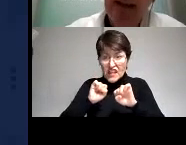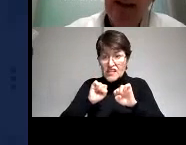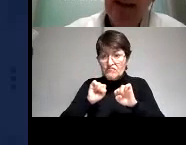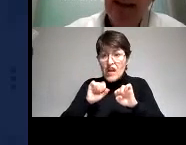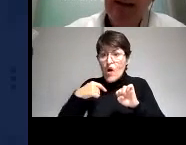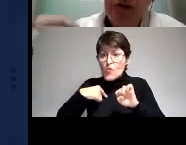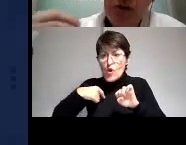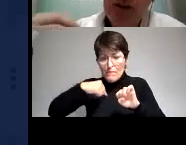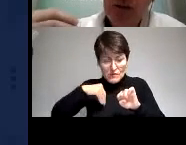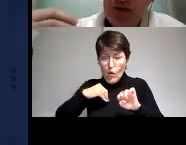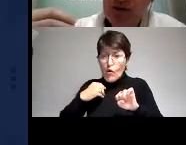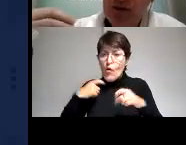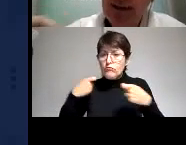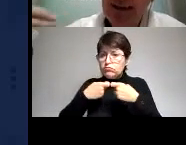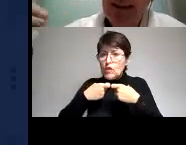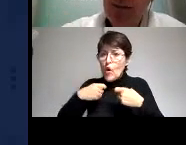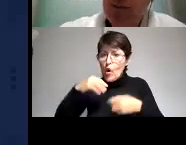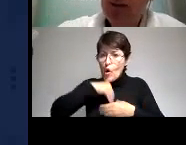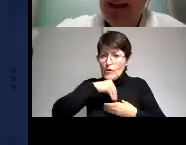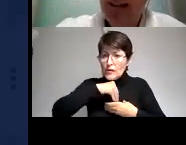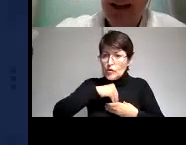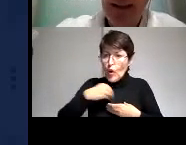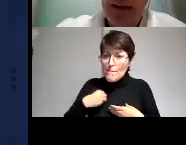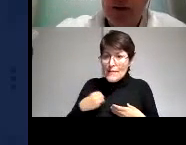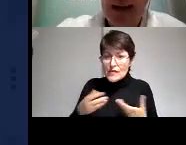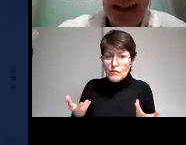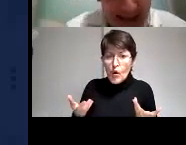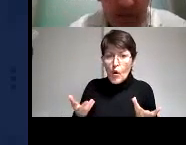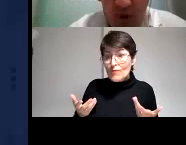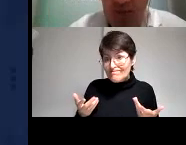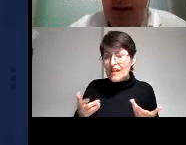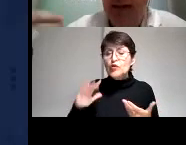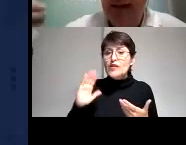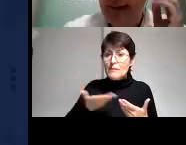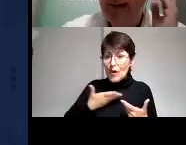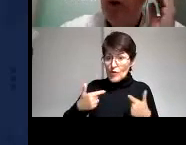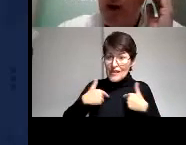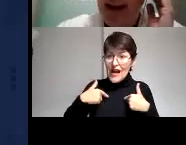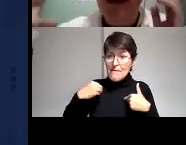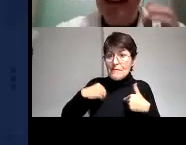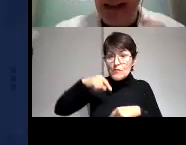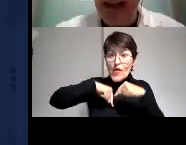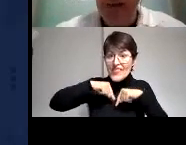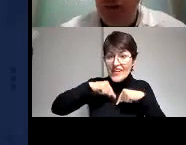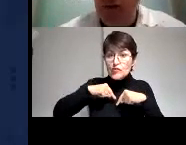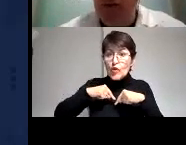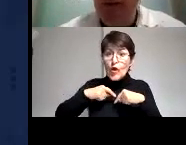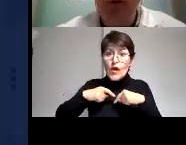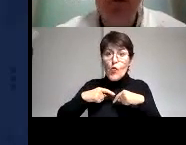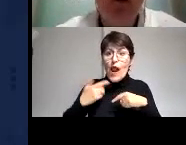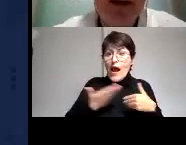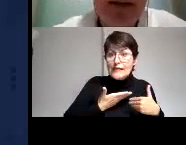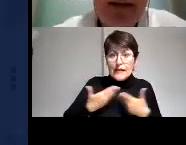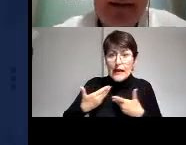propias, no entienden que una proteína que se acaban de encontrar y que es propia, la entienden como ajena y la atacan, eso sería una